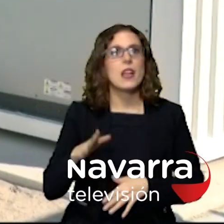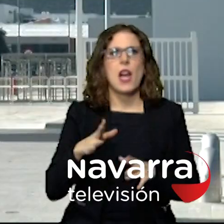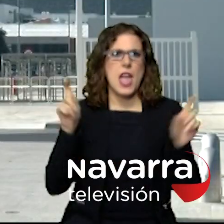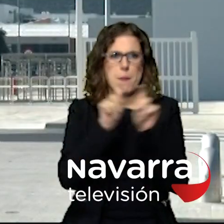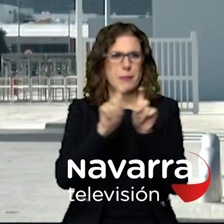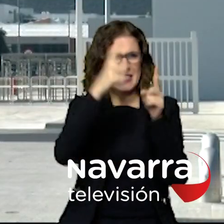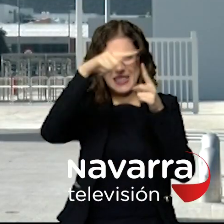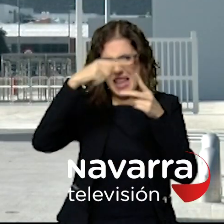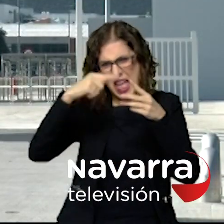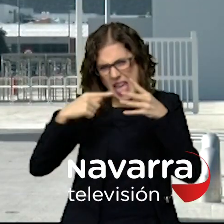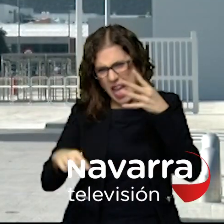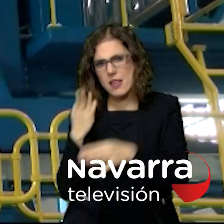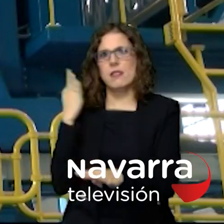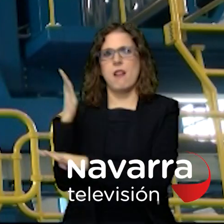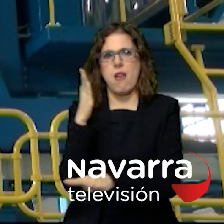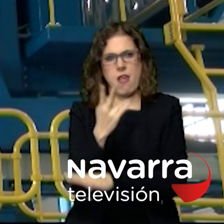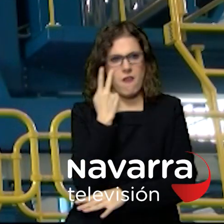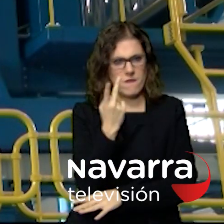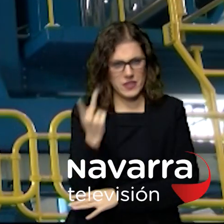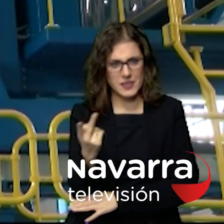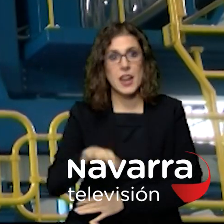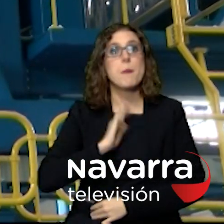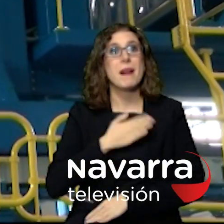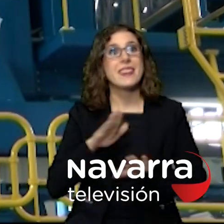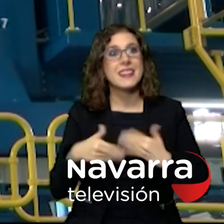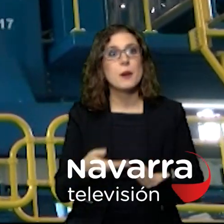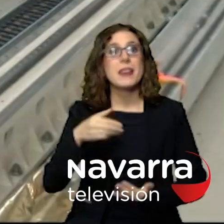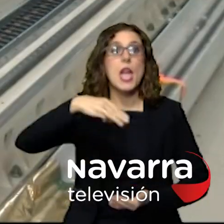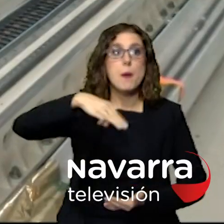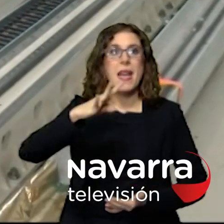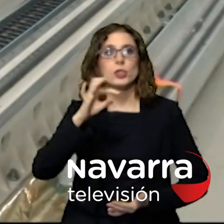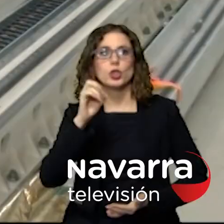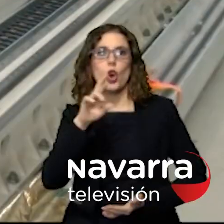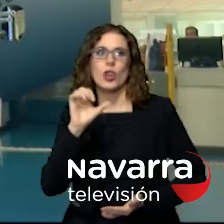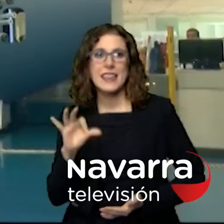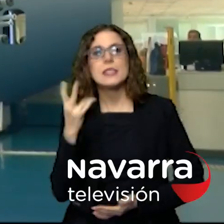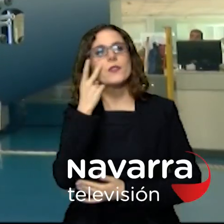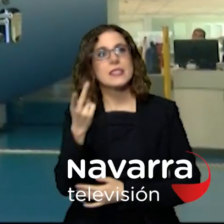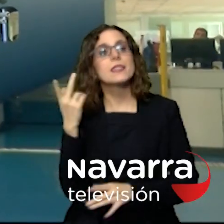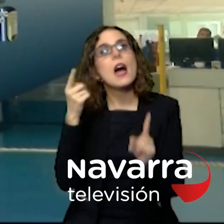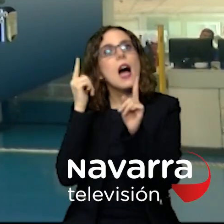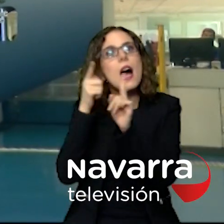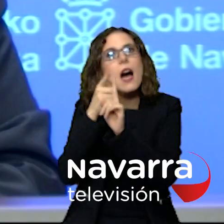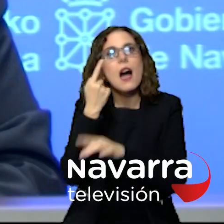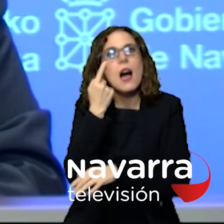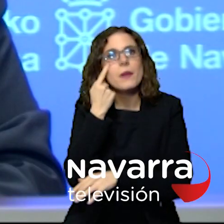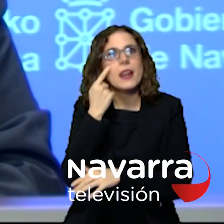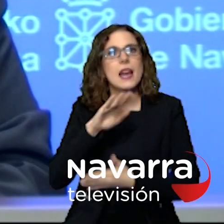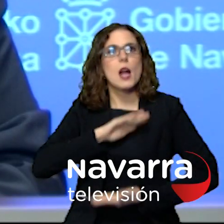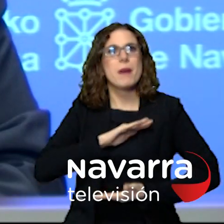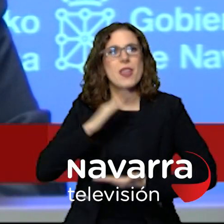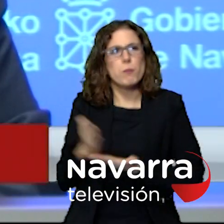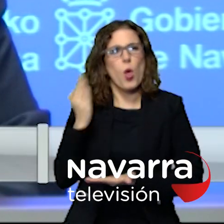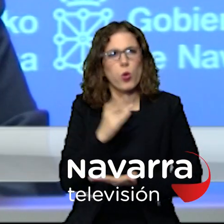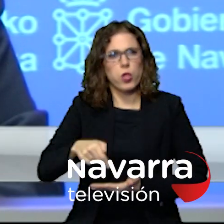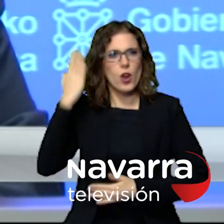Nasertic, Nitec, Ingeteam y Volkswagen. Mañana visitará Eme Torres con el objetivo de comprobar la capacidad productiva de Navarra. Navarra